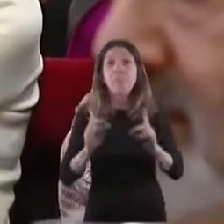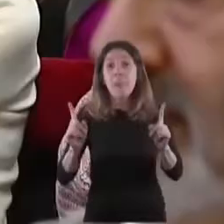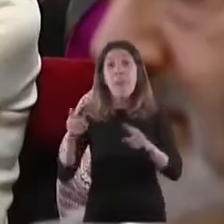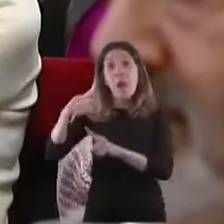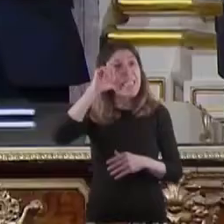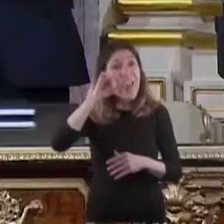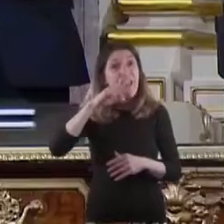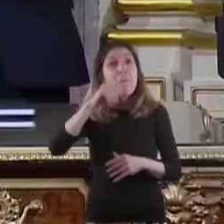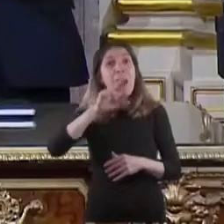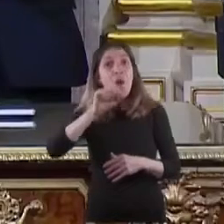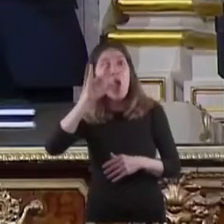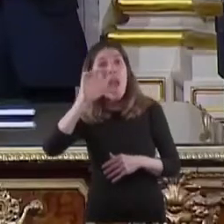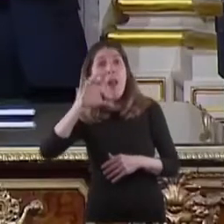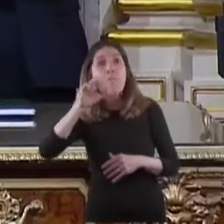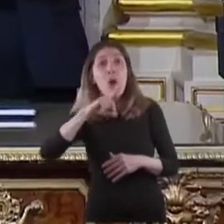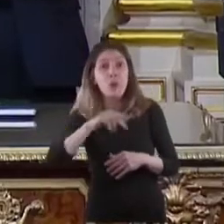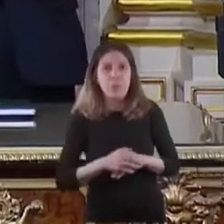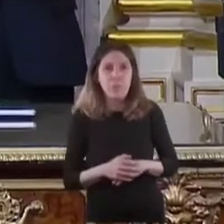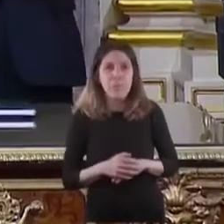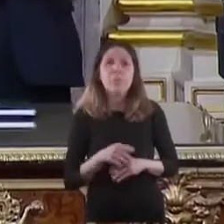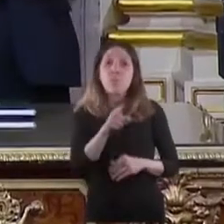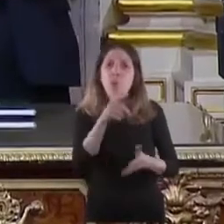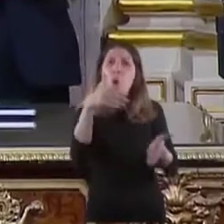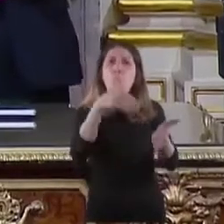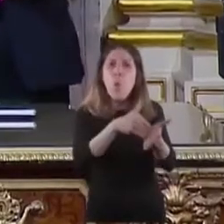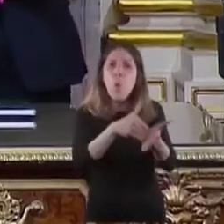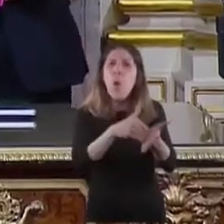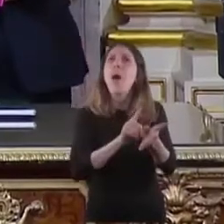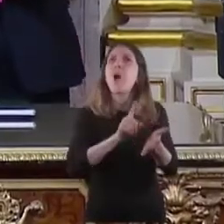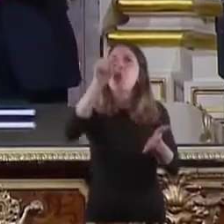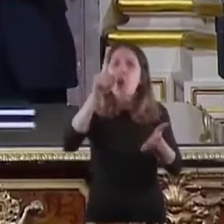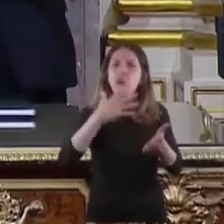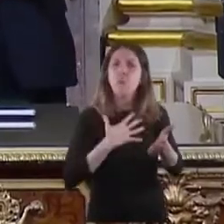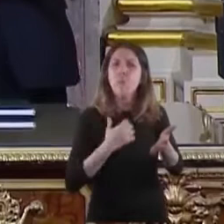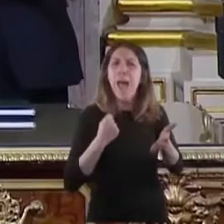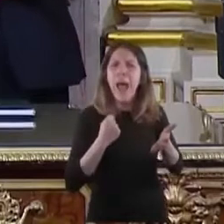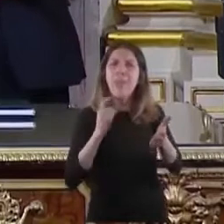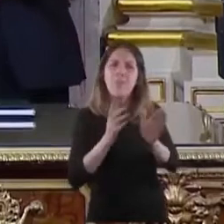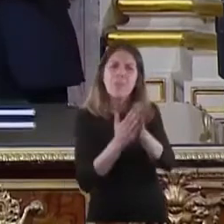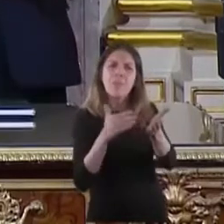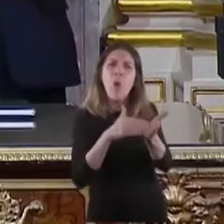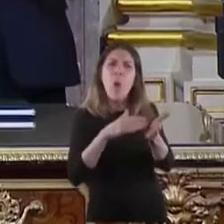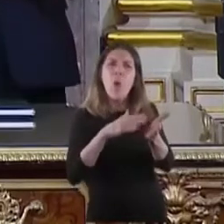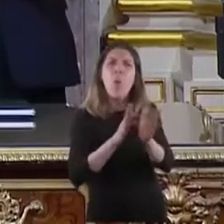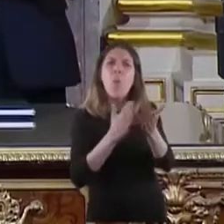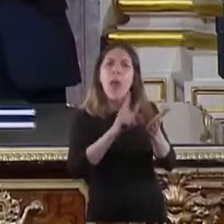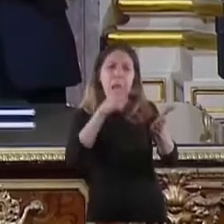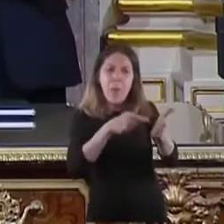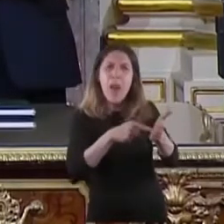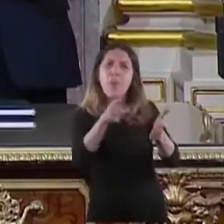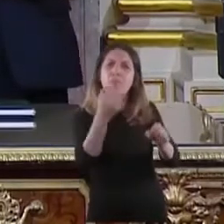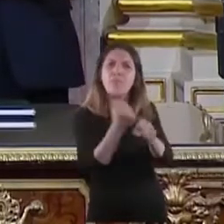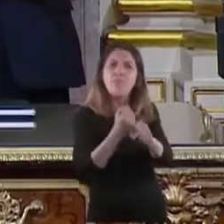Licenciada Mercedes Marcó del Pont, juráis por Dios y por la patria sobre estos santos evangelios desempeñar